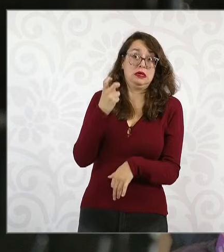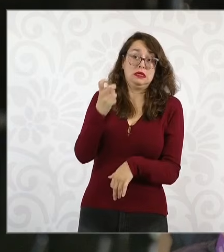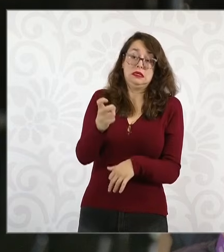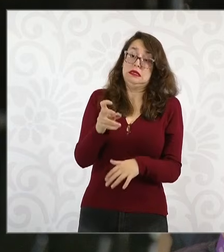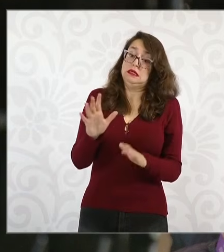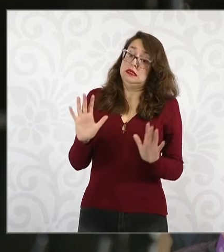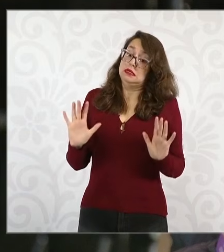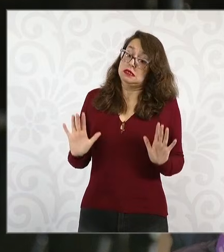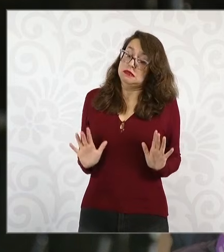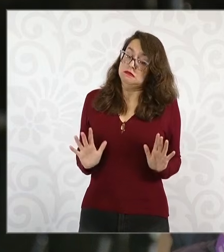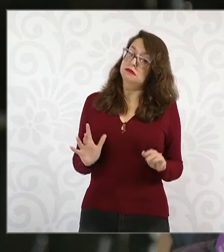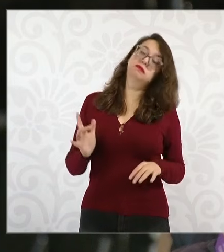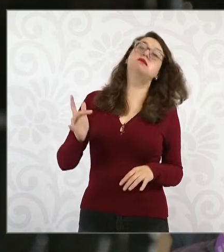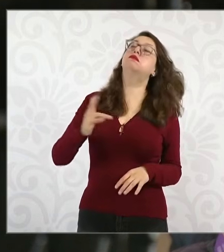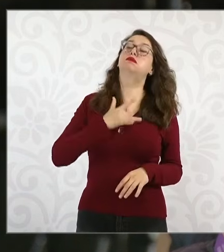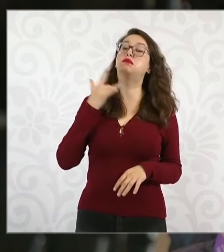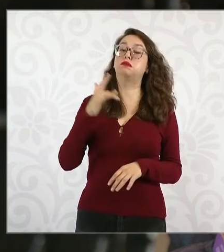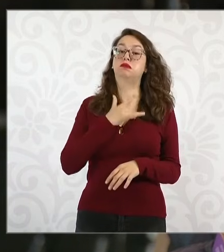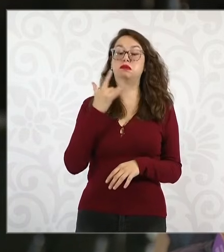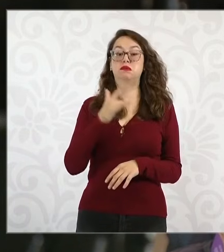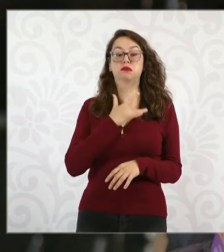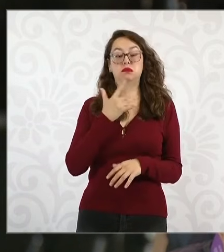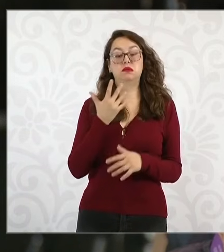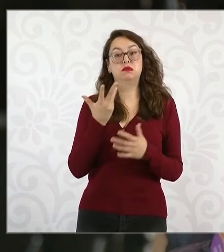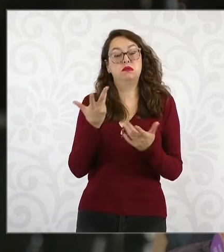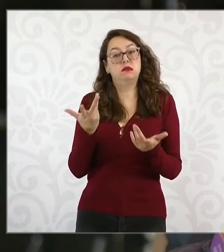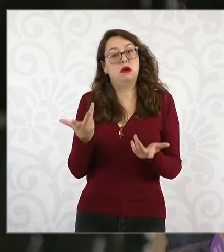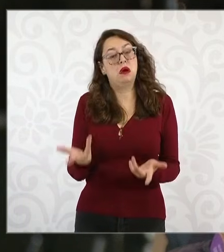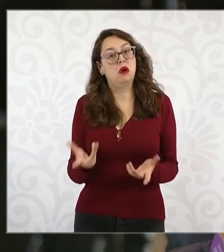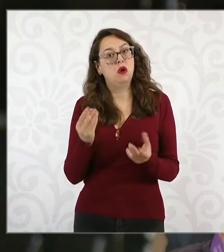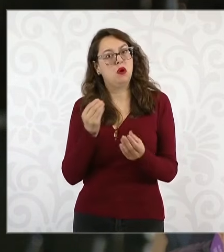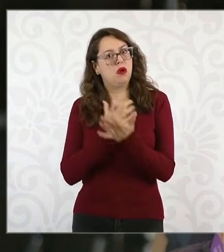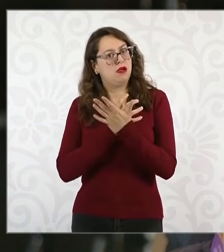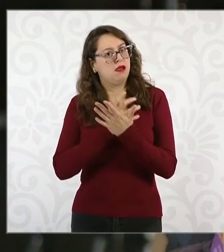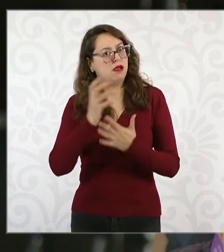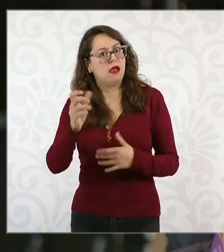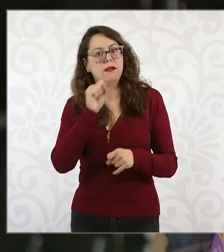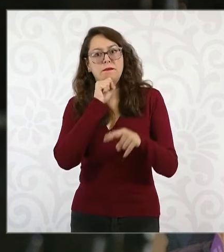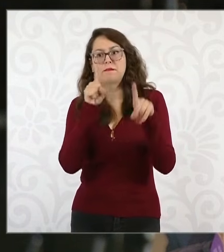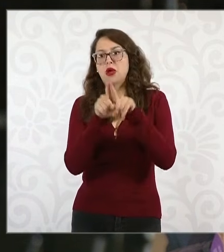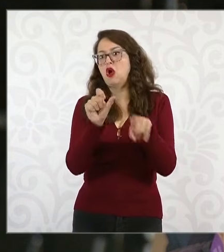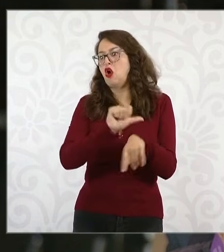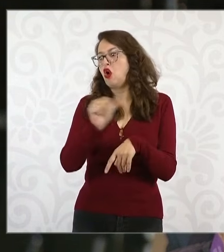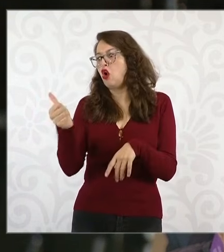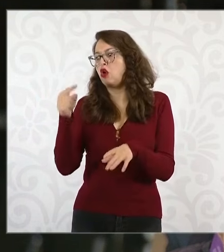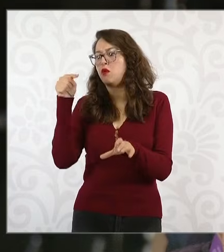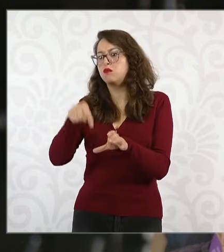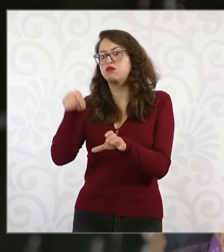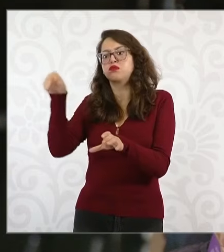algunos pozos que ya se han explotado, ver cómo va esta situación